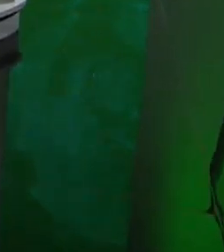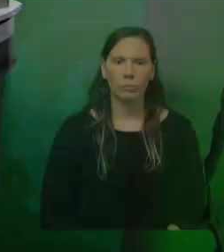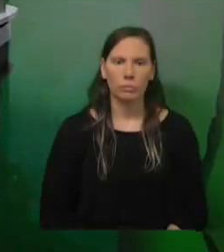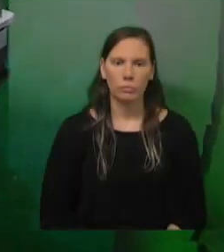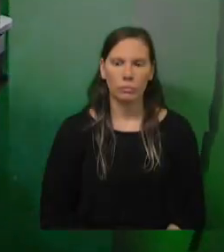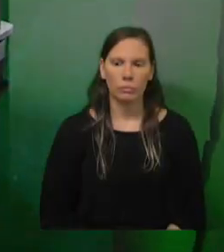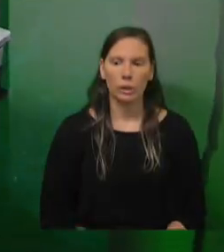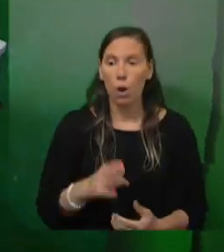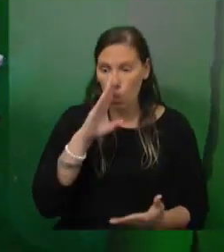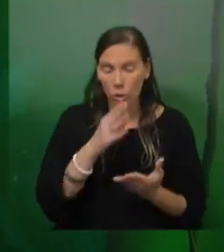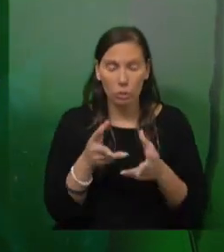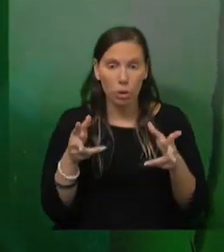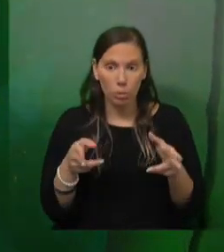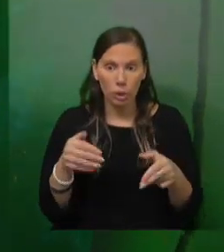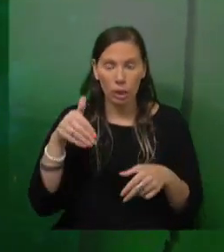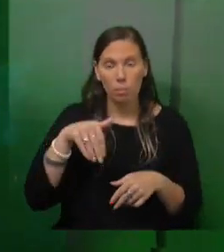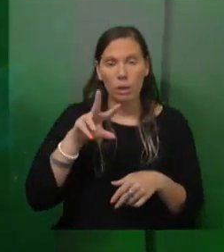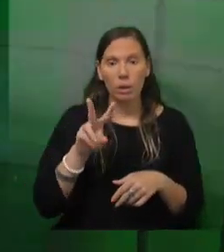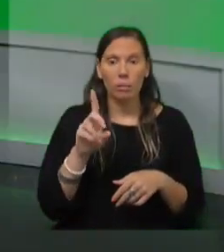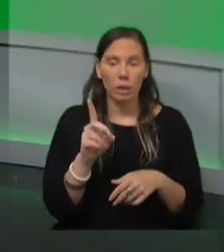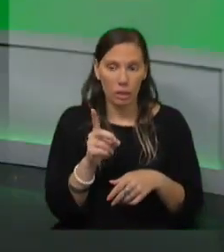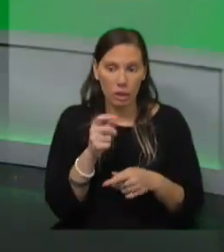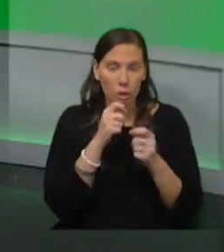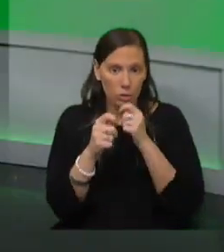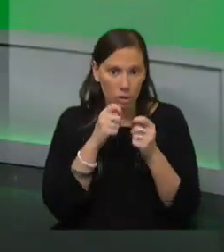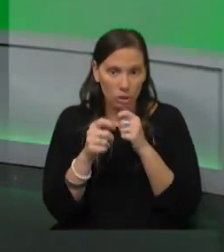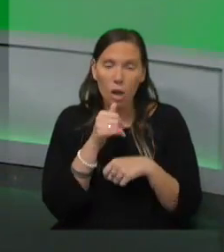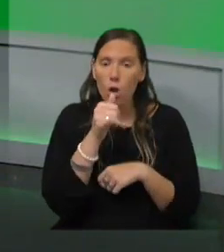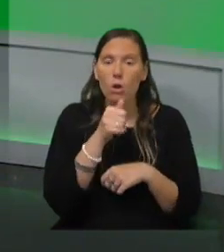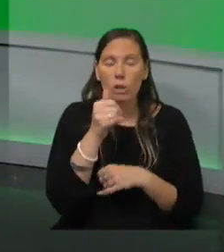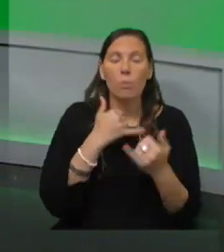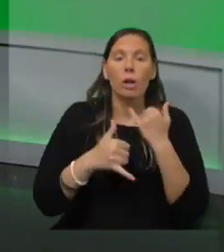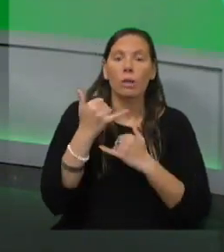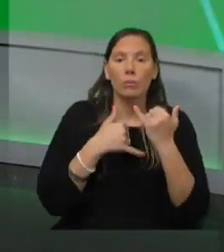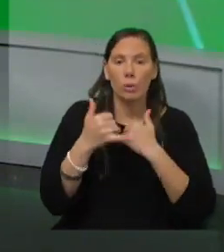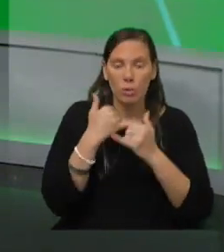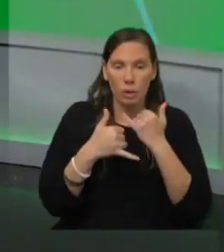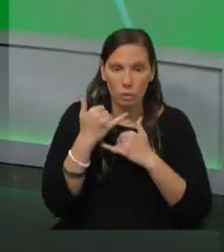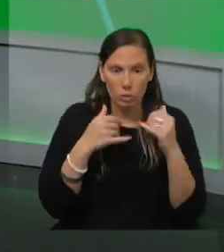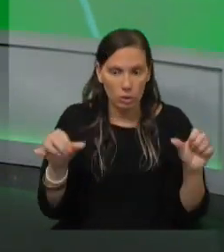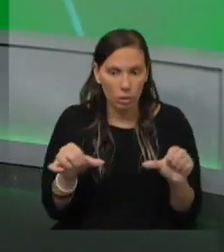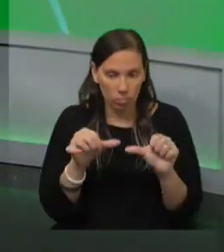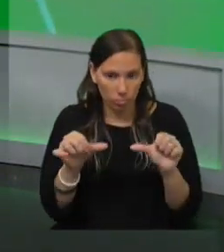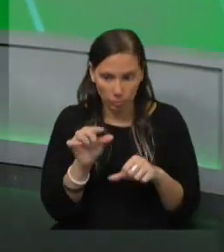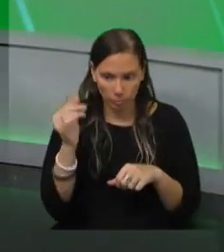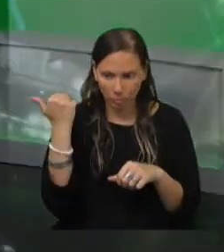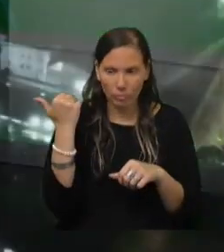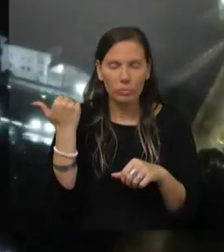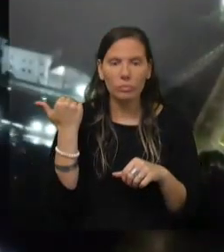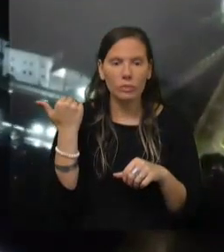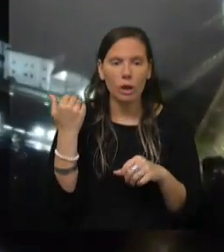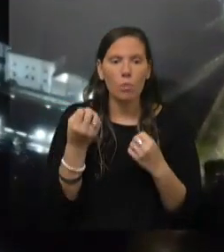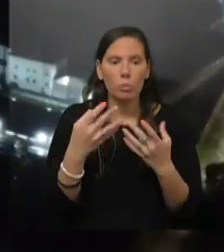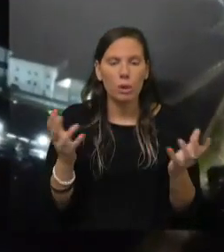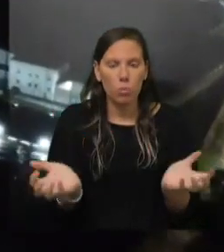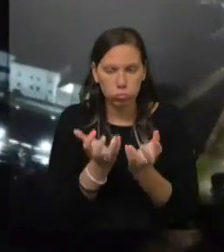en este último bloque de mbd noticias les contamos una información que se estaba desarrollando hasta hace un ratito nada más porque